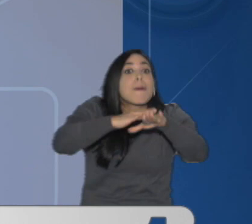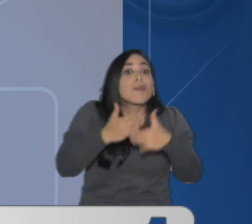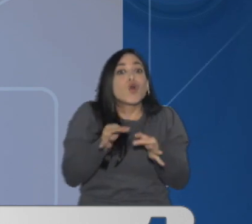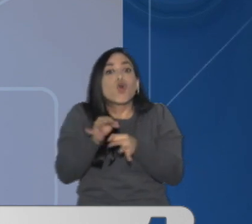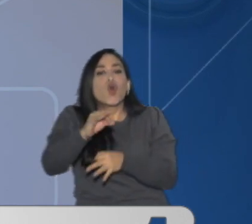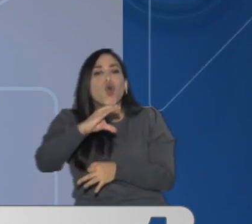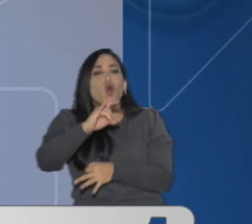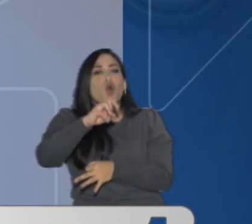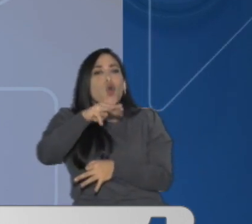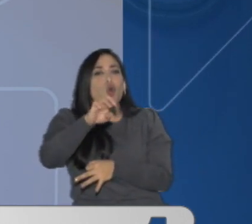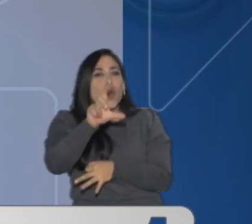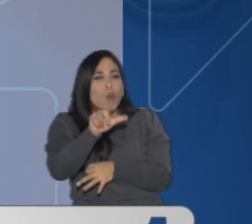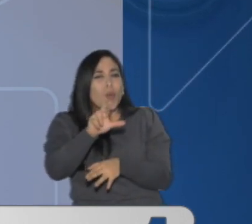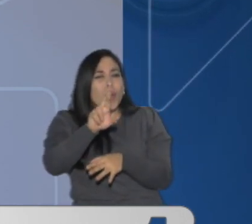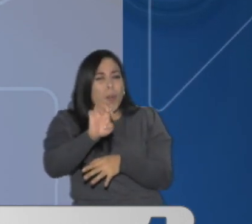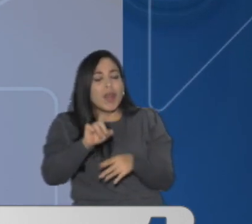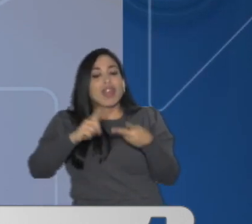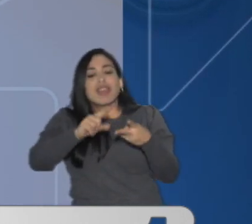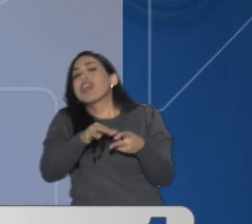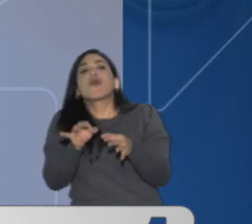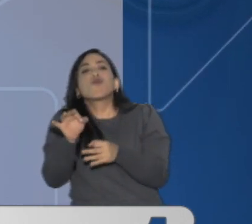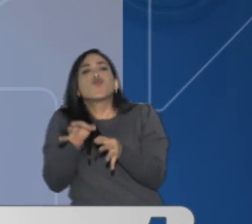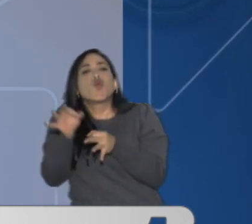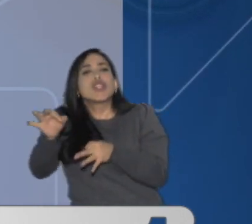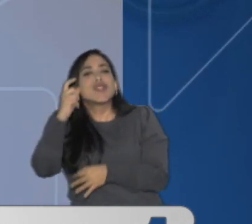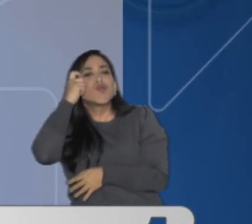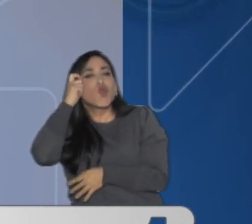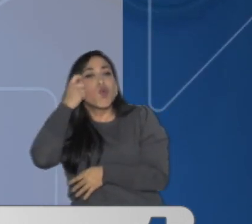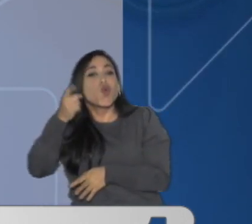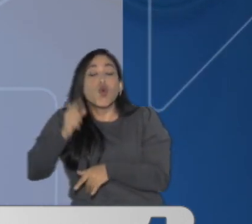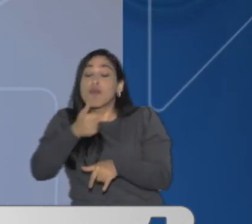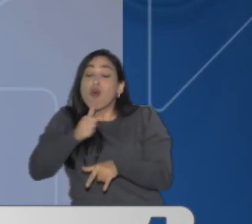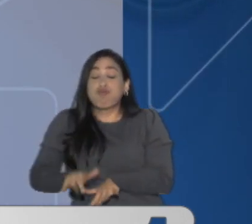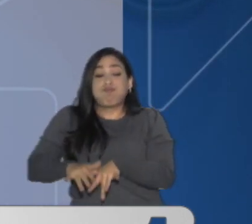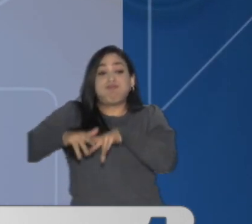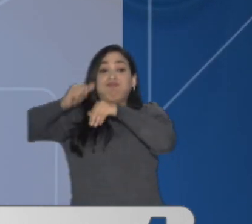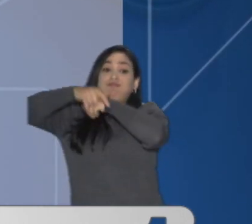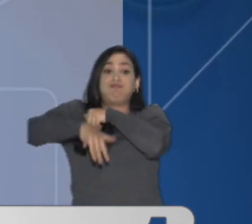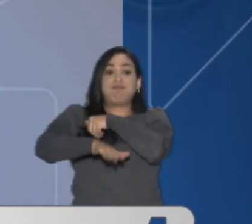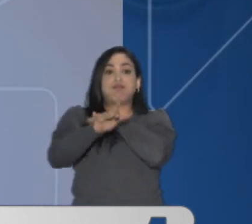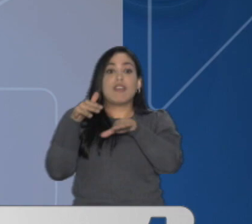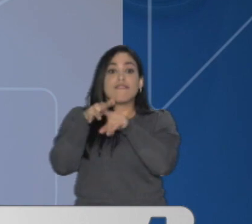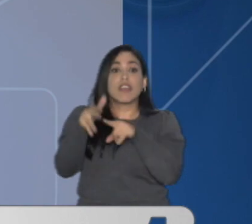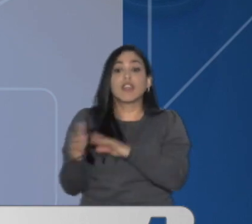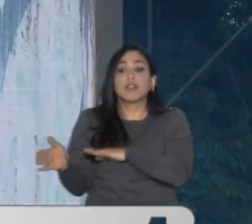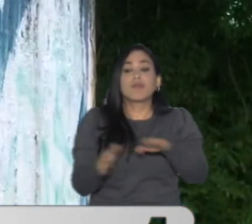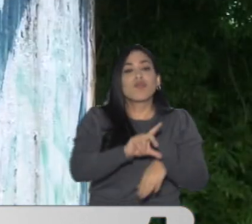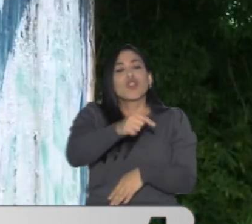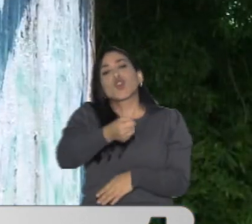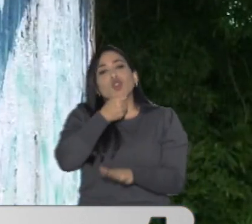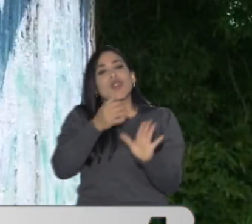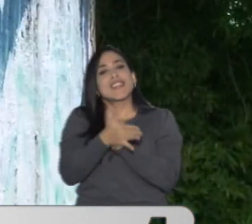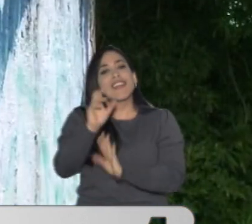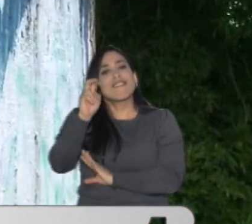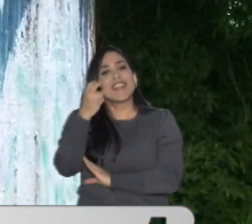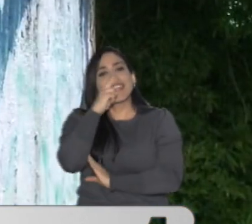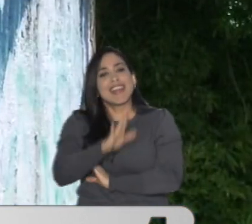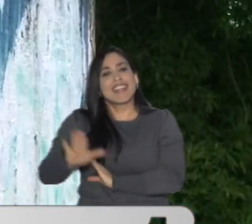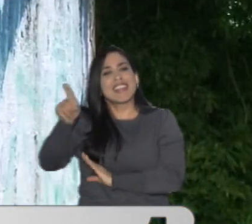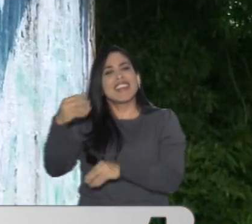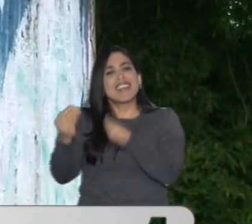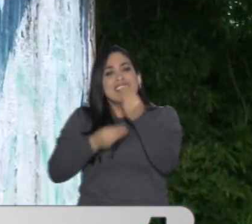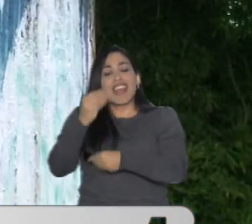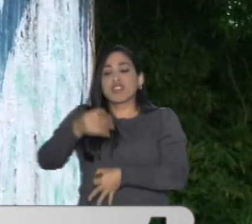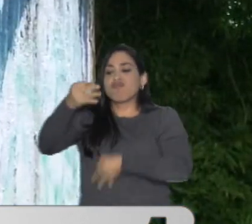La Cumbre y del municipio de Buga la Grande por crecientes súbitas. En otras noticias, la Fiscalía General de la